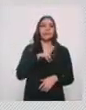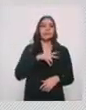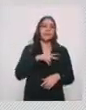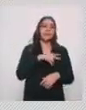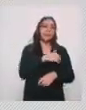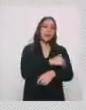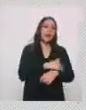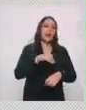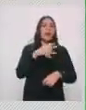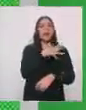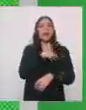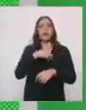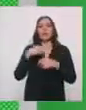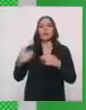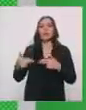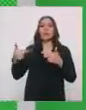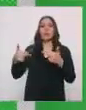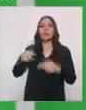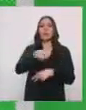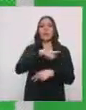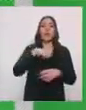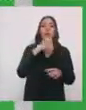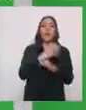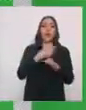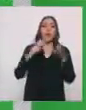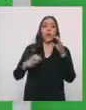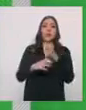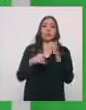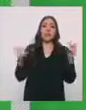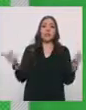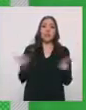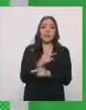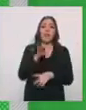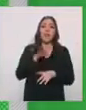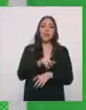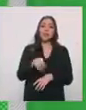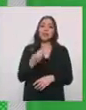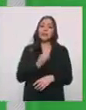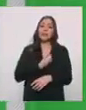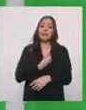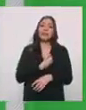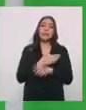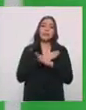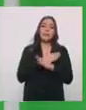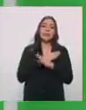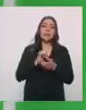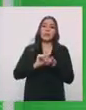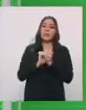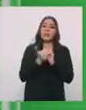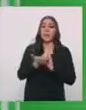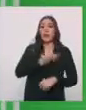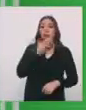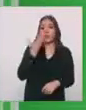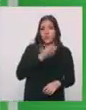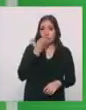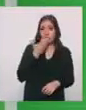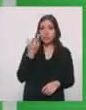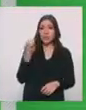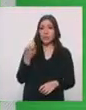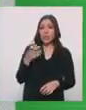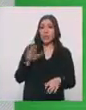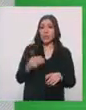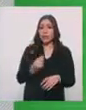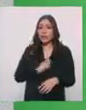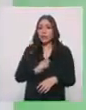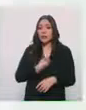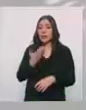cercanos, que a veces ante lo adverso tenemos que resistir y adaptarnos. Esa perspectiva de resistir y adaptarnos en muchas ocasiones nos pone en situación